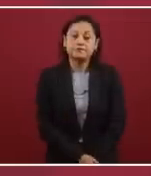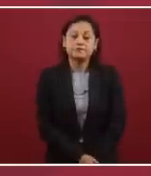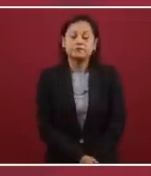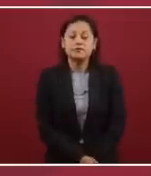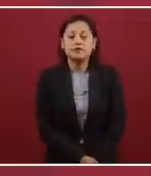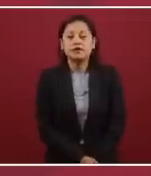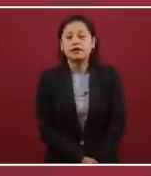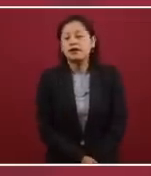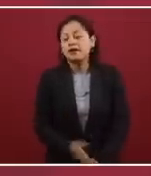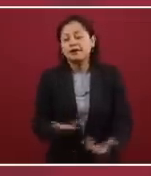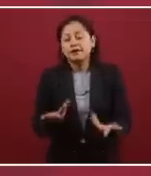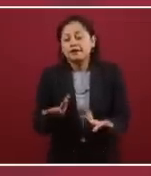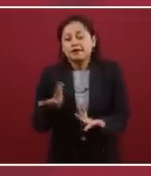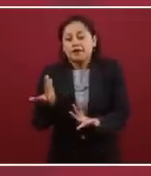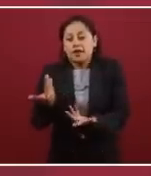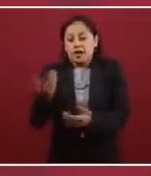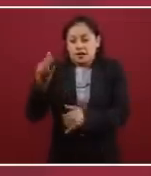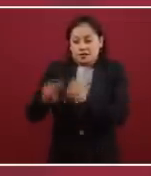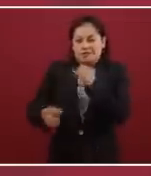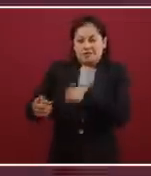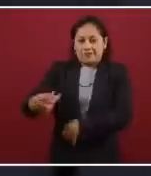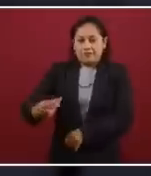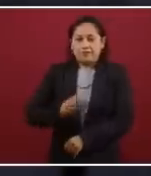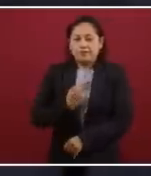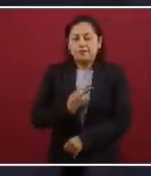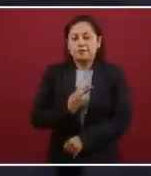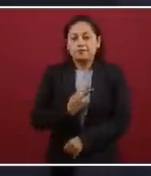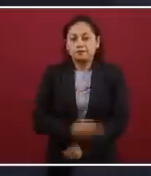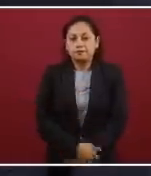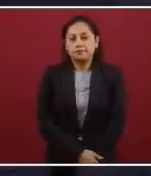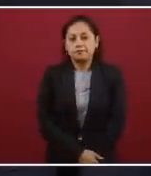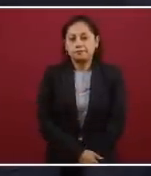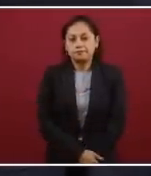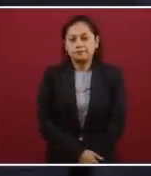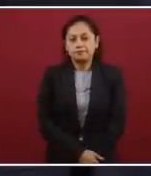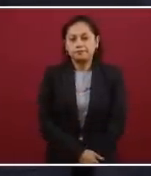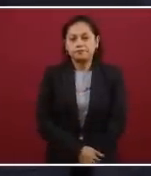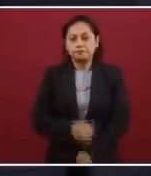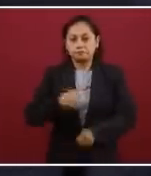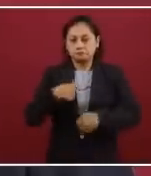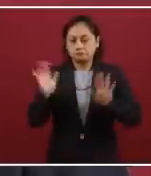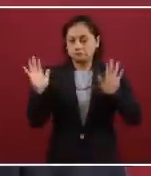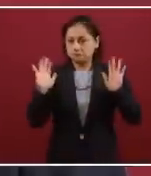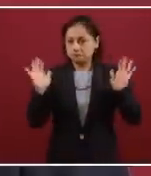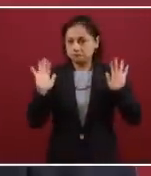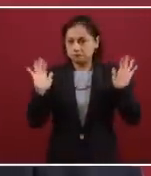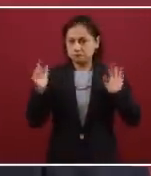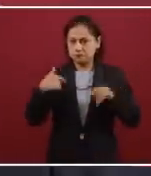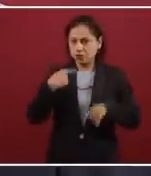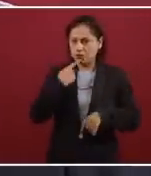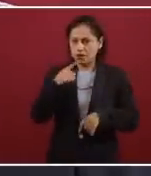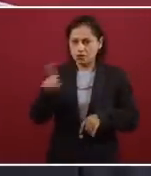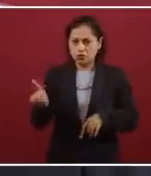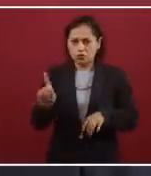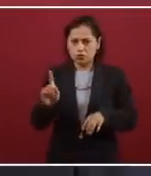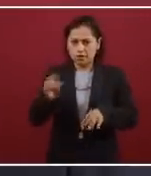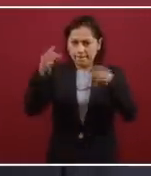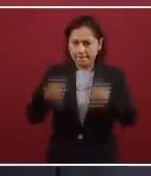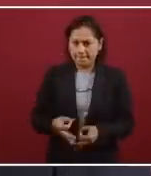acerca de esto último, yo no presenté ninguna denuncia formal